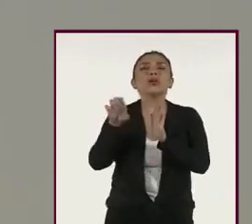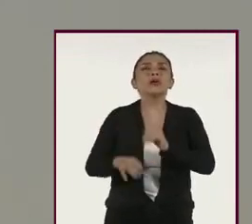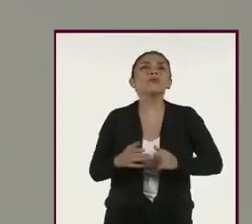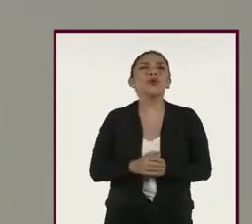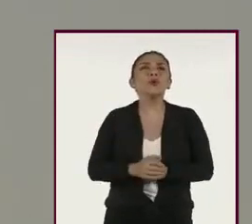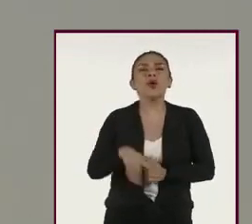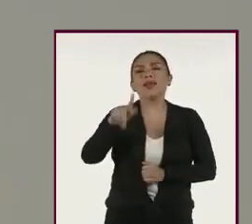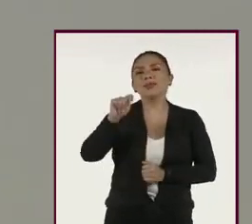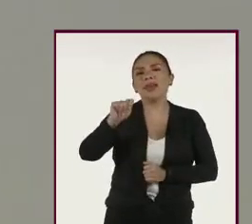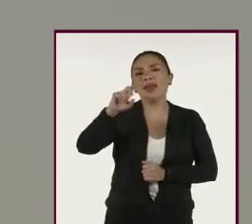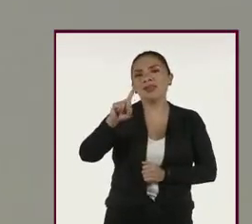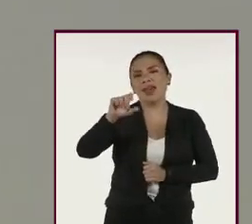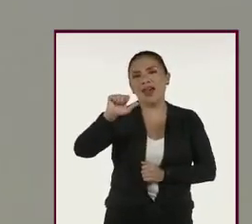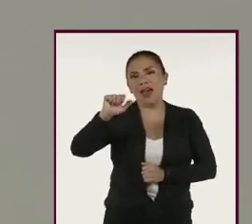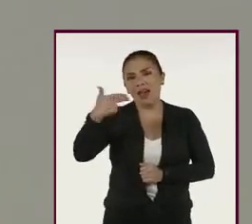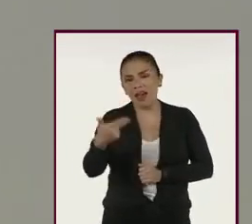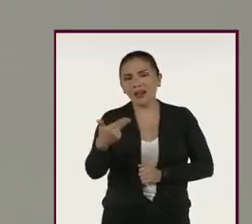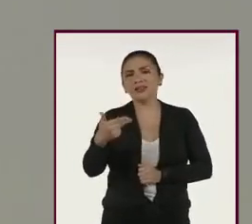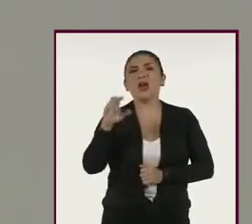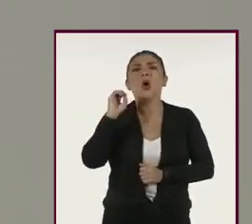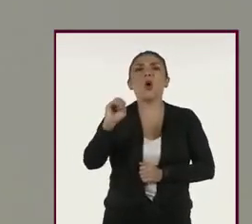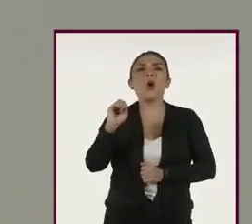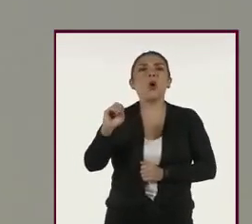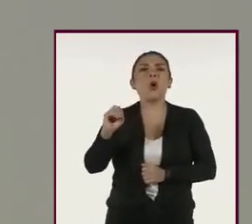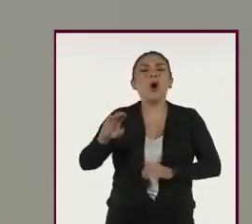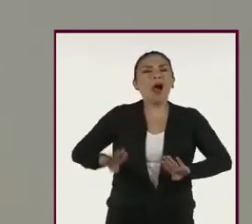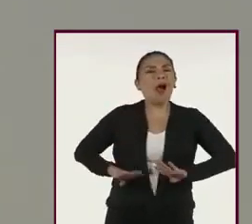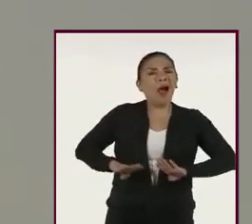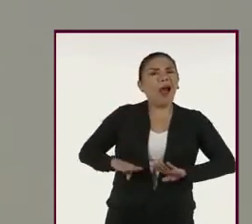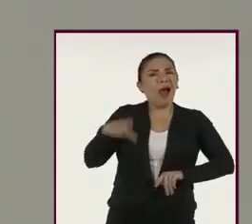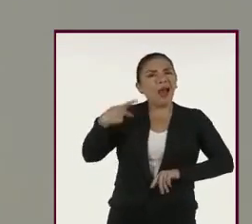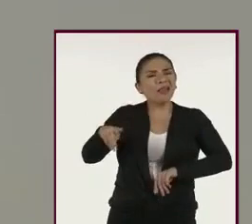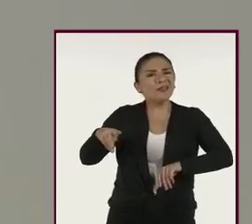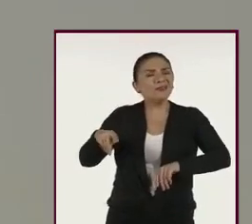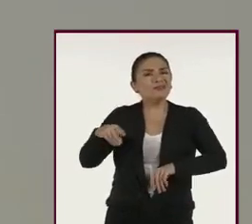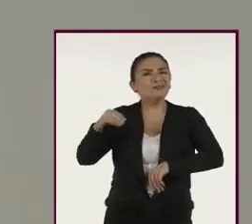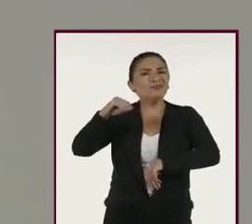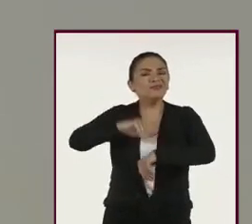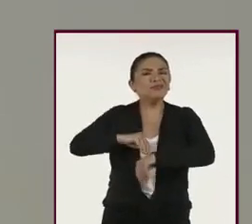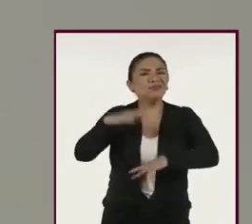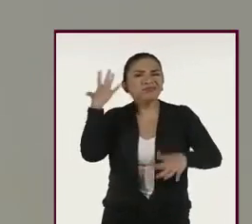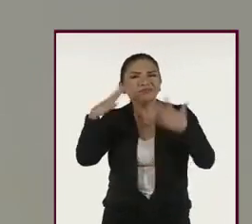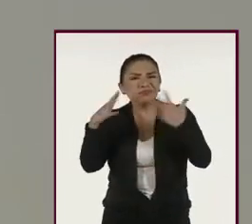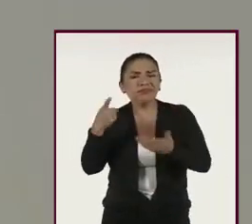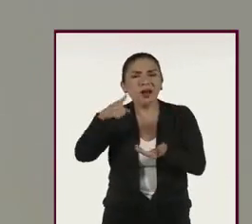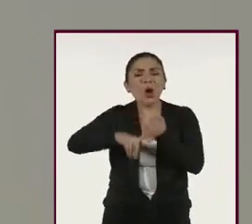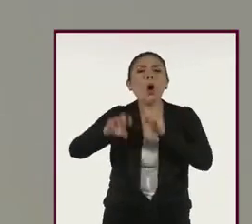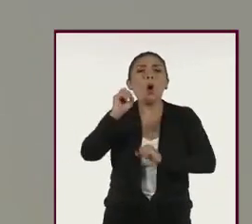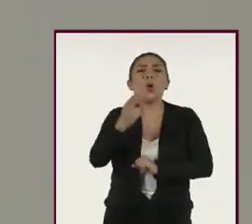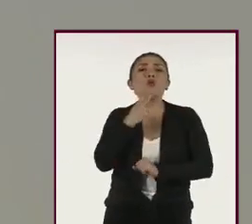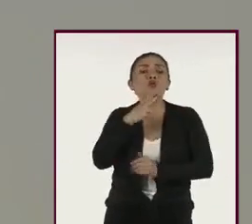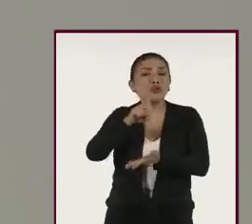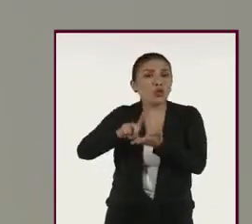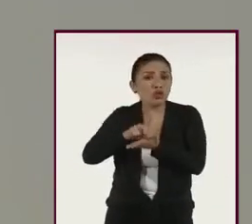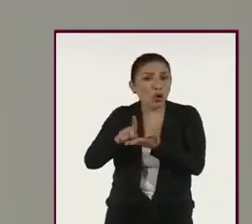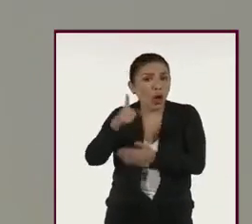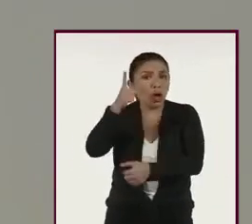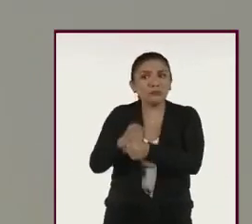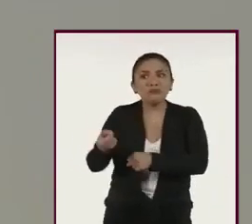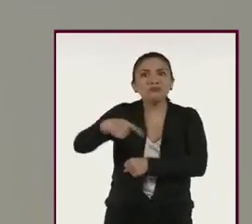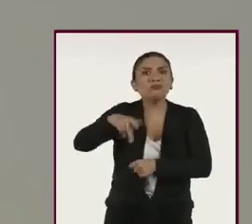e hiperactividad, algunos trastornos de la conducta y también trastornos por uso de sustancias, donde el factor común va a ser la